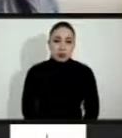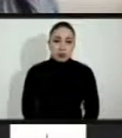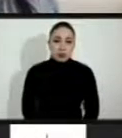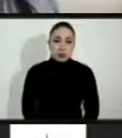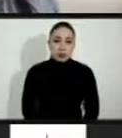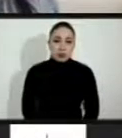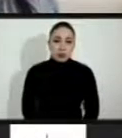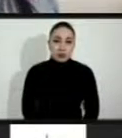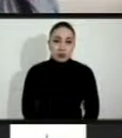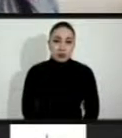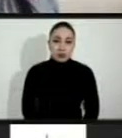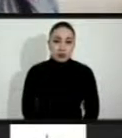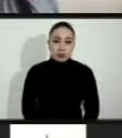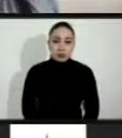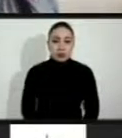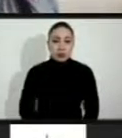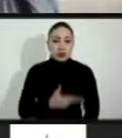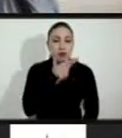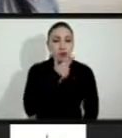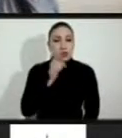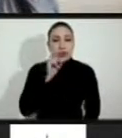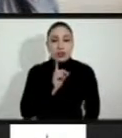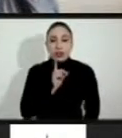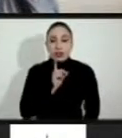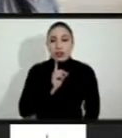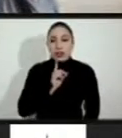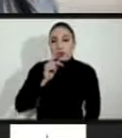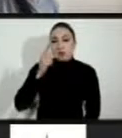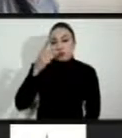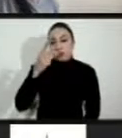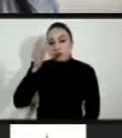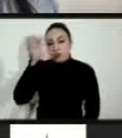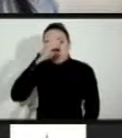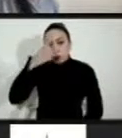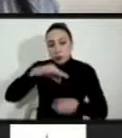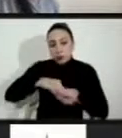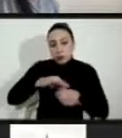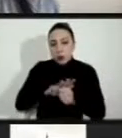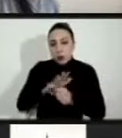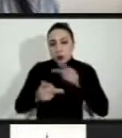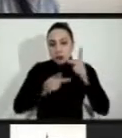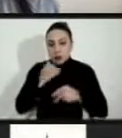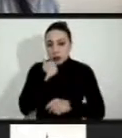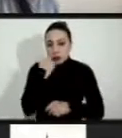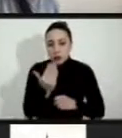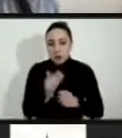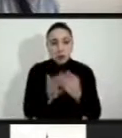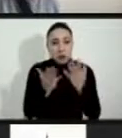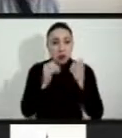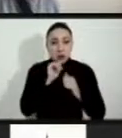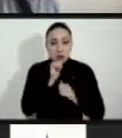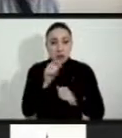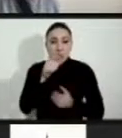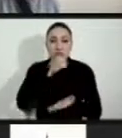¿Alguna o algún diputado desea razonar su voto? Se solicita a la Secretaría recoger la votación nominal.